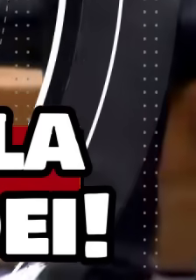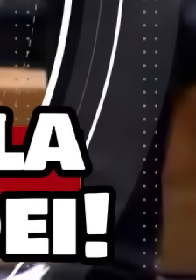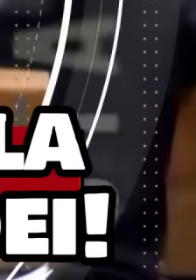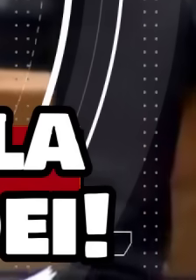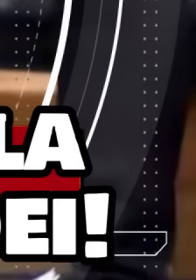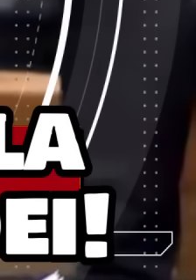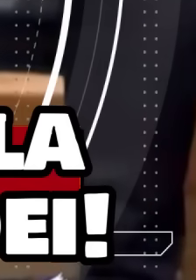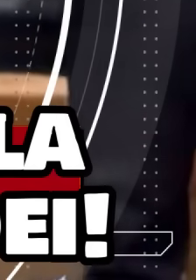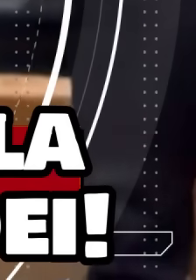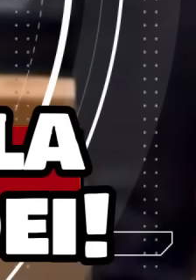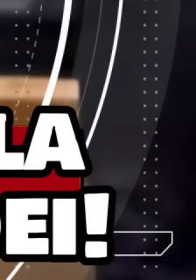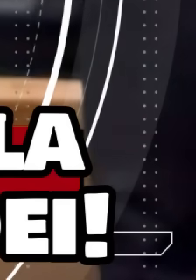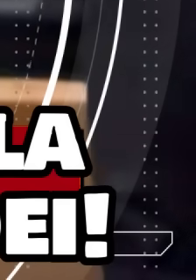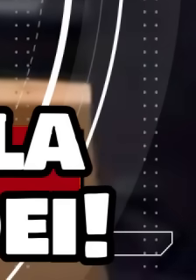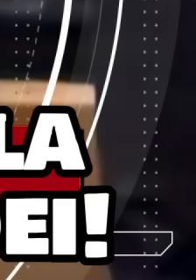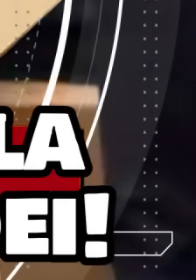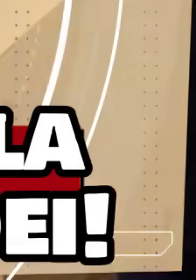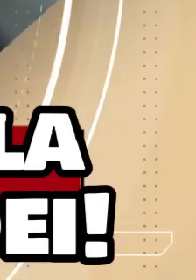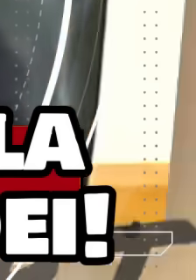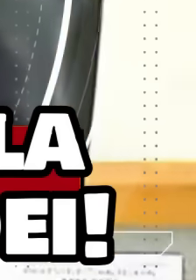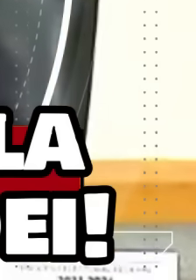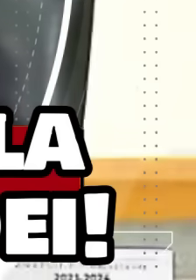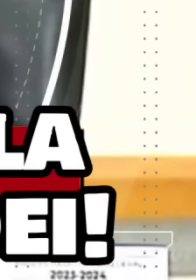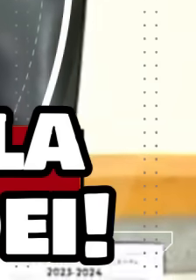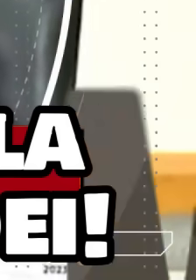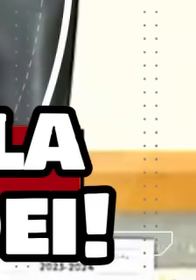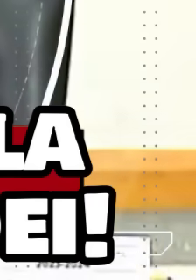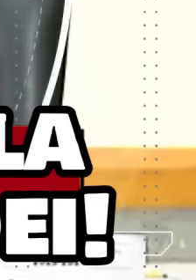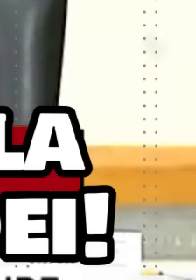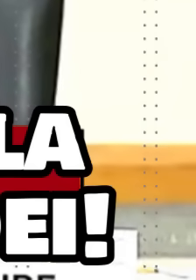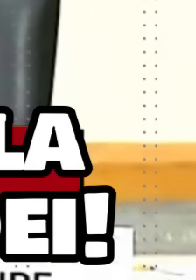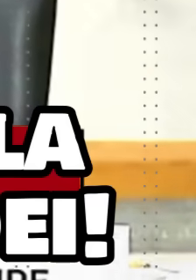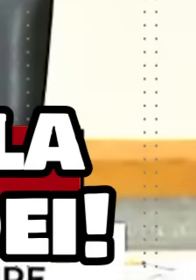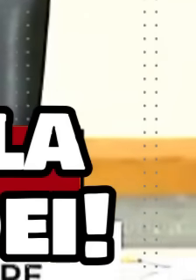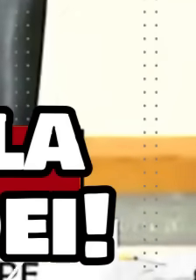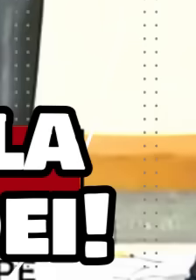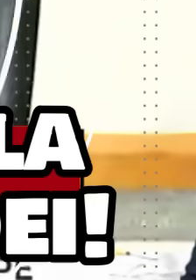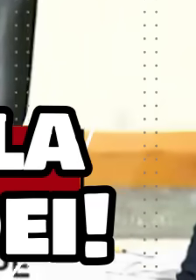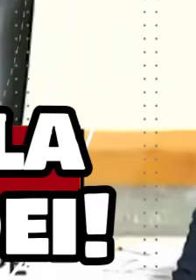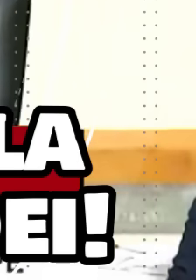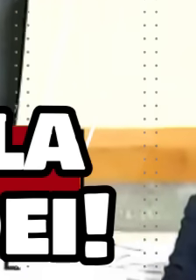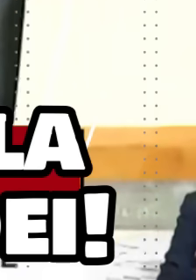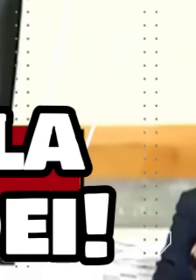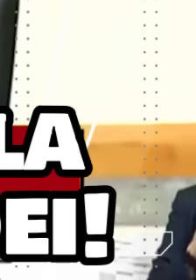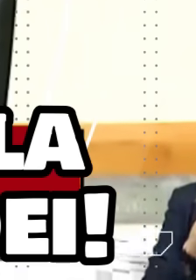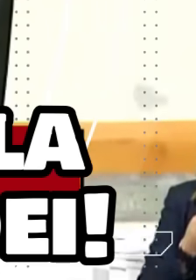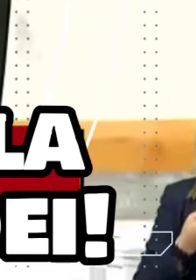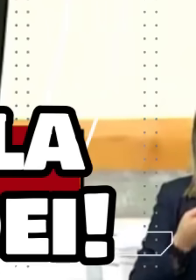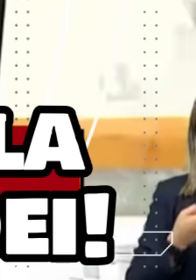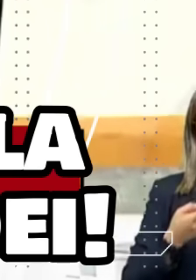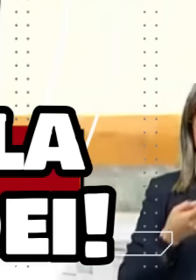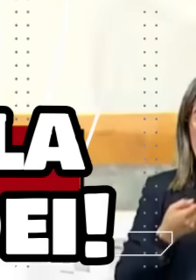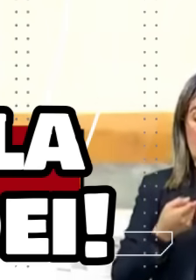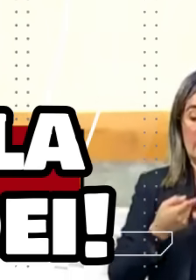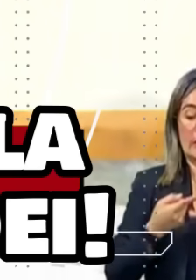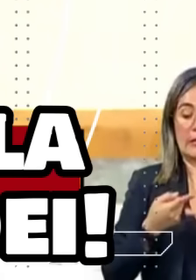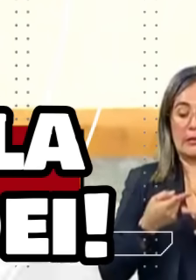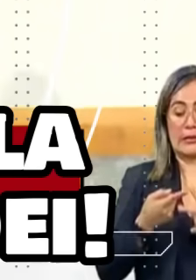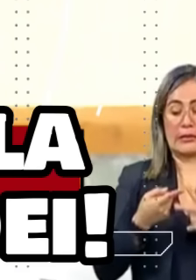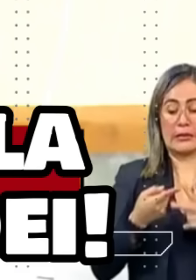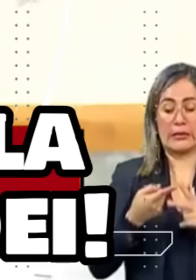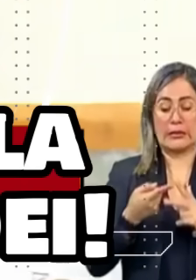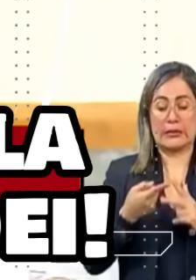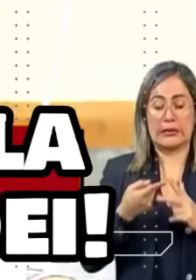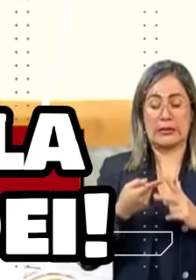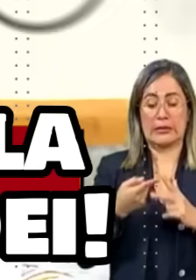asunto que ya estaba resuelto por el Tribunal Electoral, quien determinó la no participación de Francisco Javier García Cabeza de Vaca como